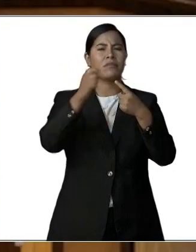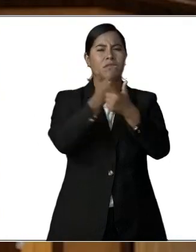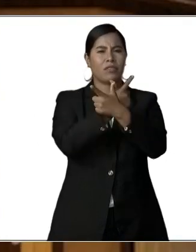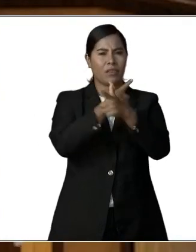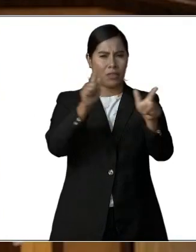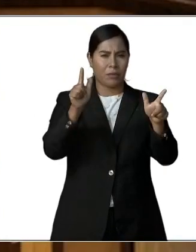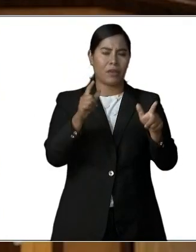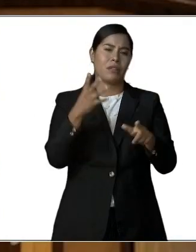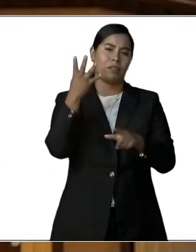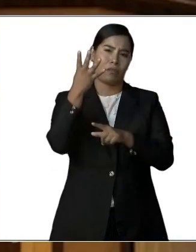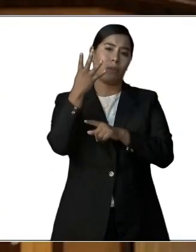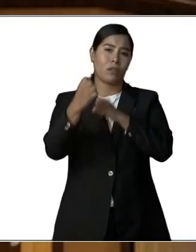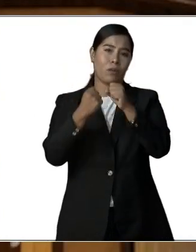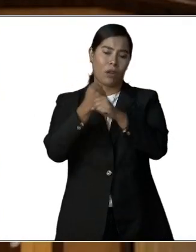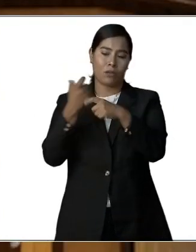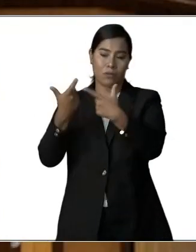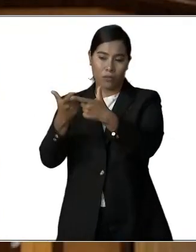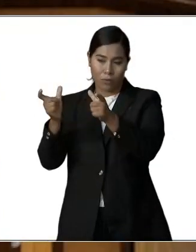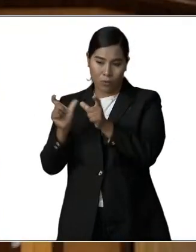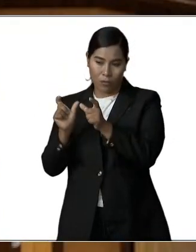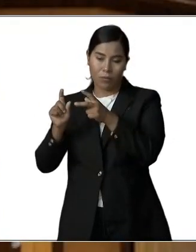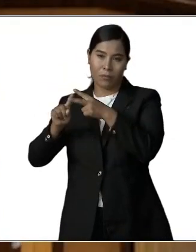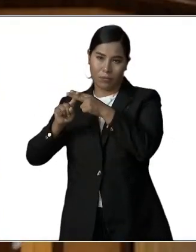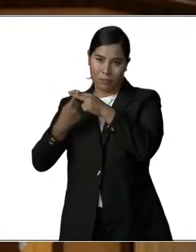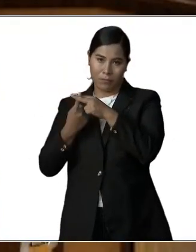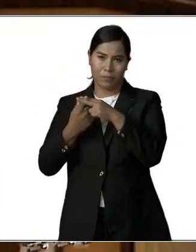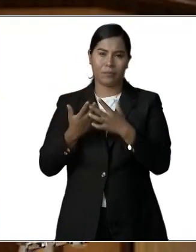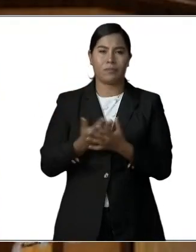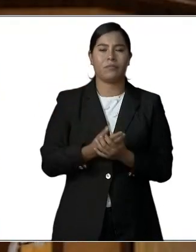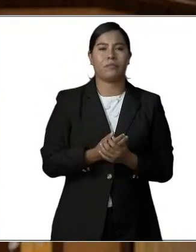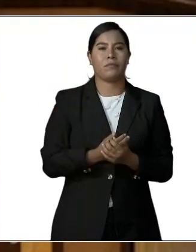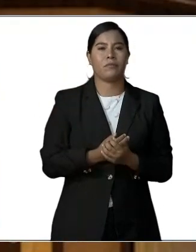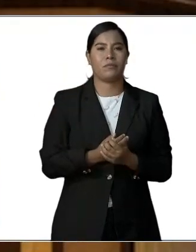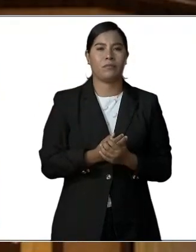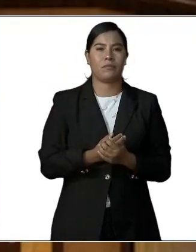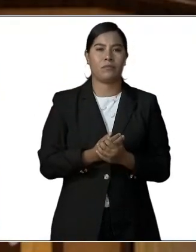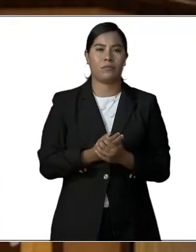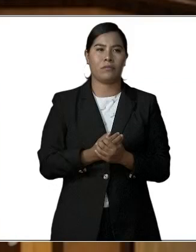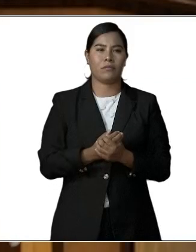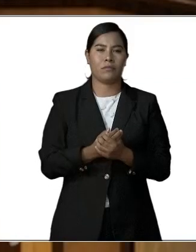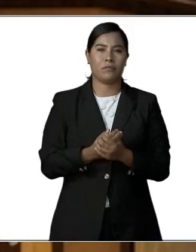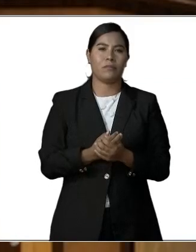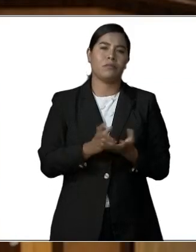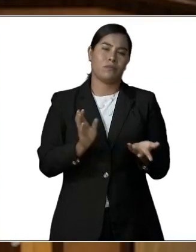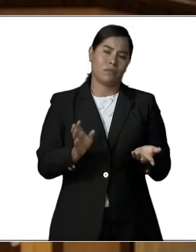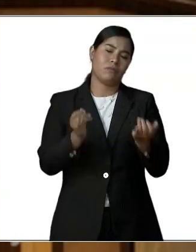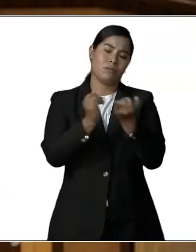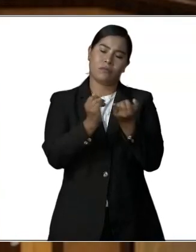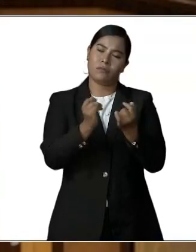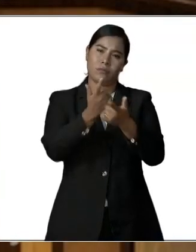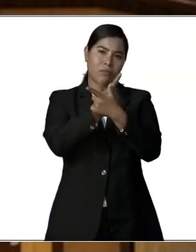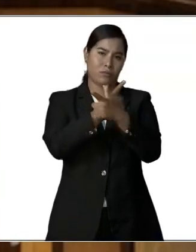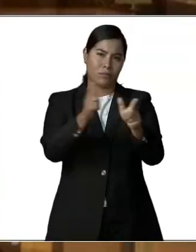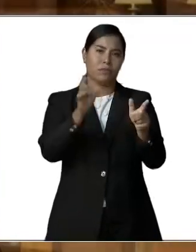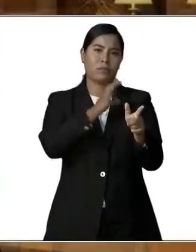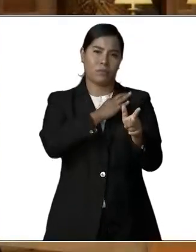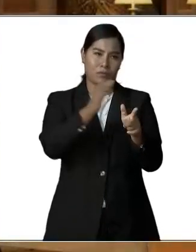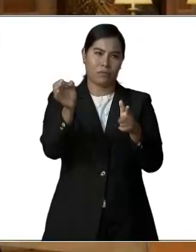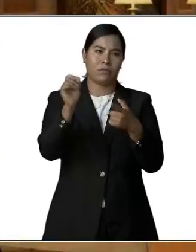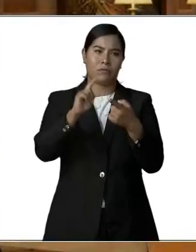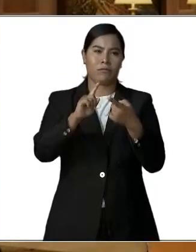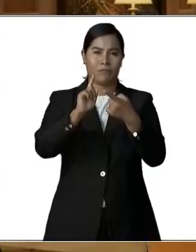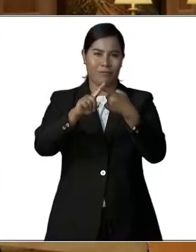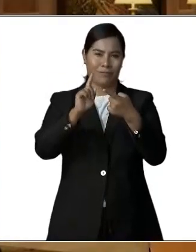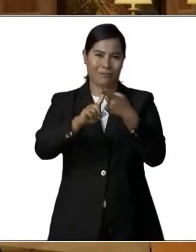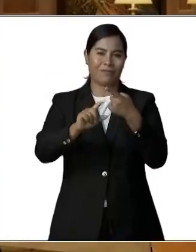4 años. Y de hecho, cualquiera que se quiera inscribir, dice, claro. Bueno, yo tengo un año de formada, pero yo siento que, libre, me puedo...